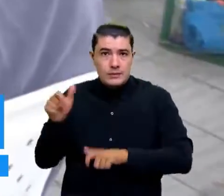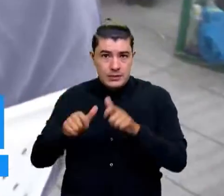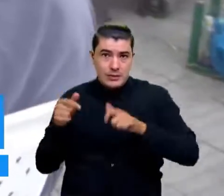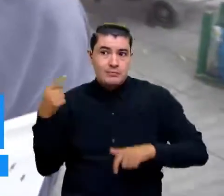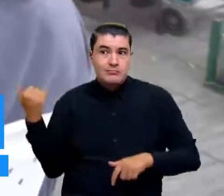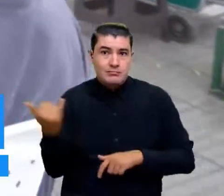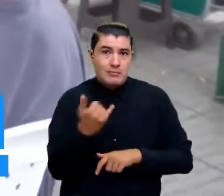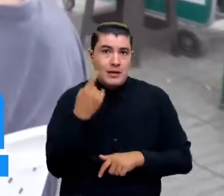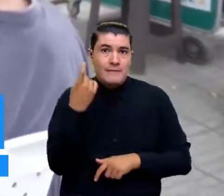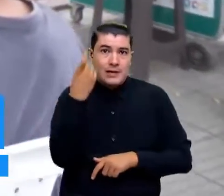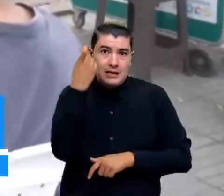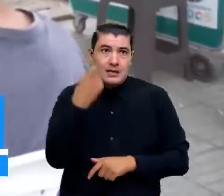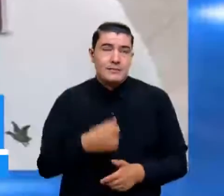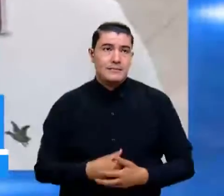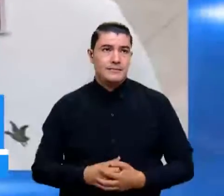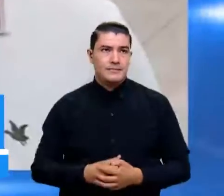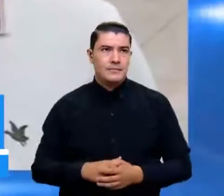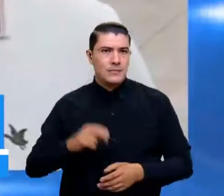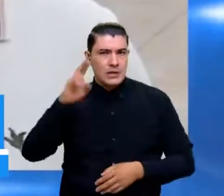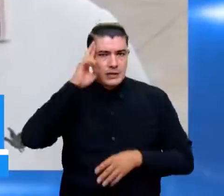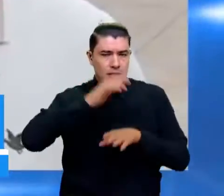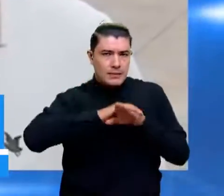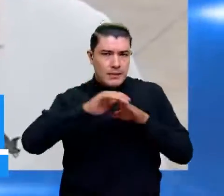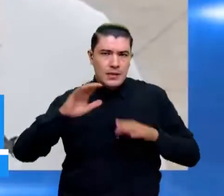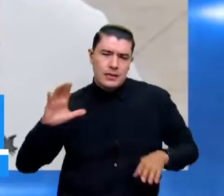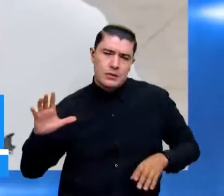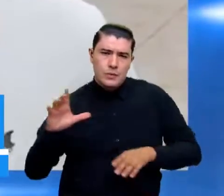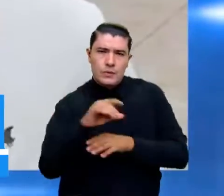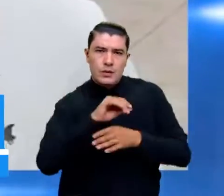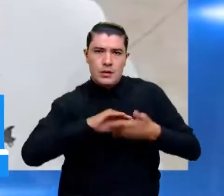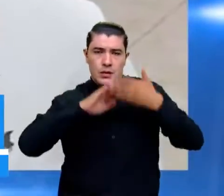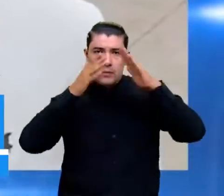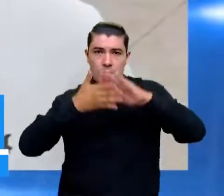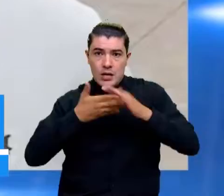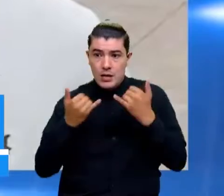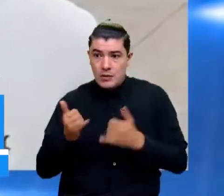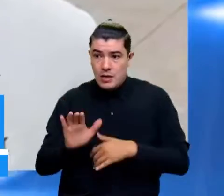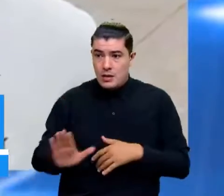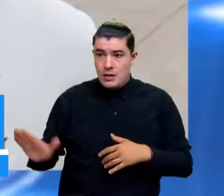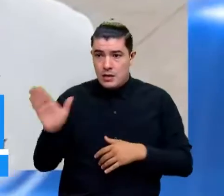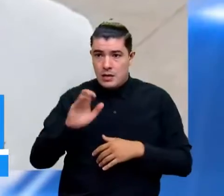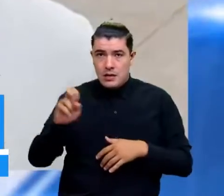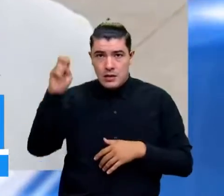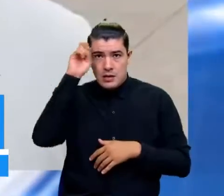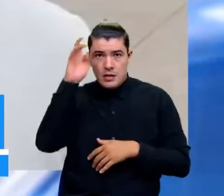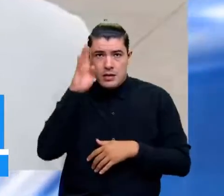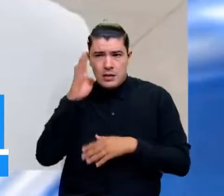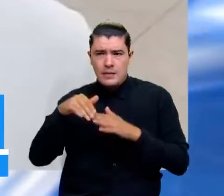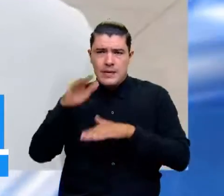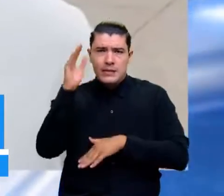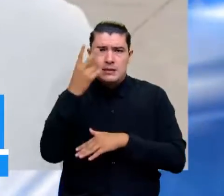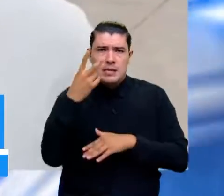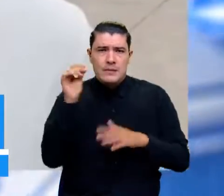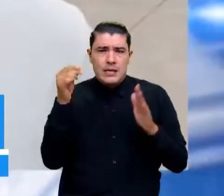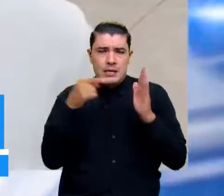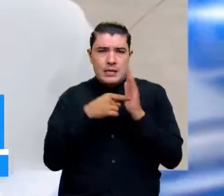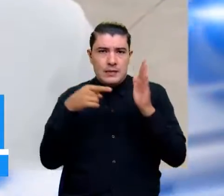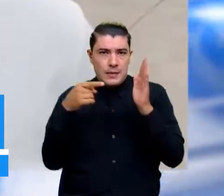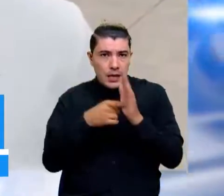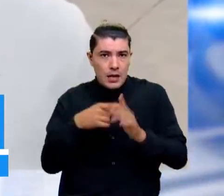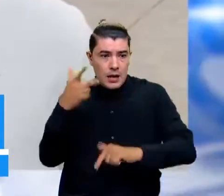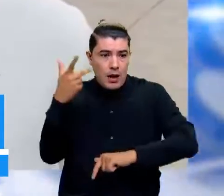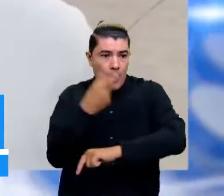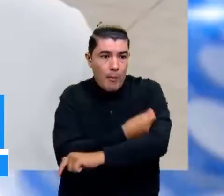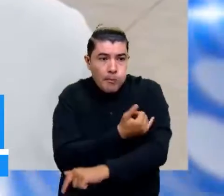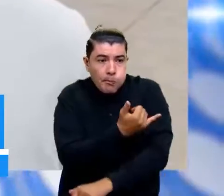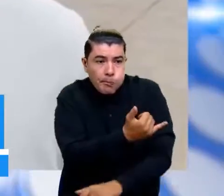vacunarse. Informar a toda la comunidad que en el momento en todo Norte de Santander tenemos más de 20.000 dosis de la vacuna Moderna